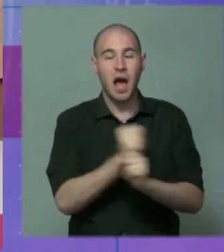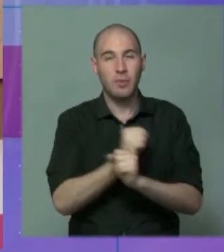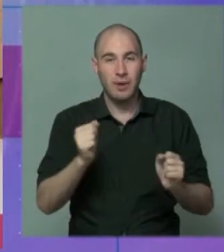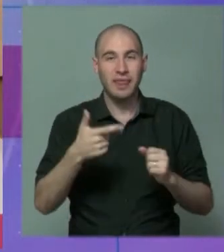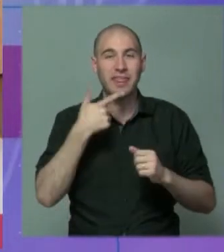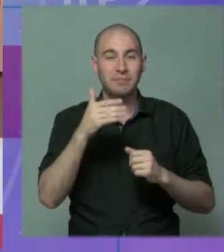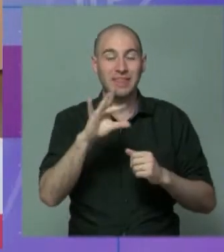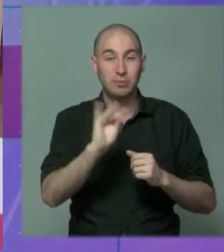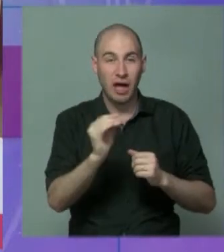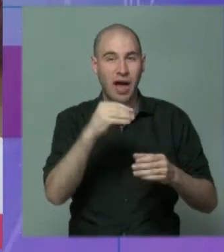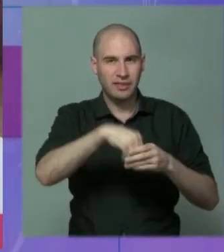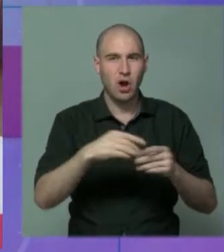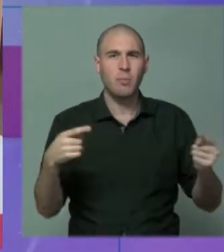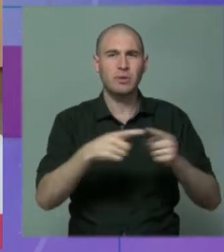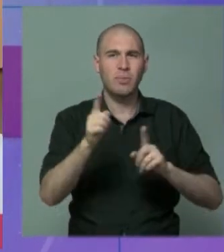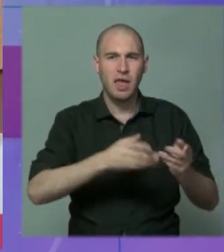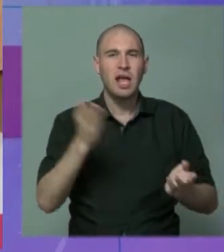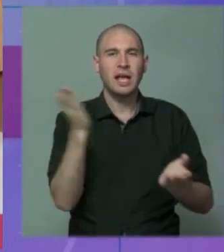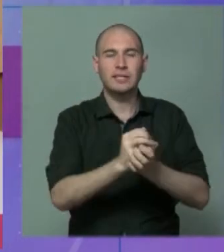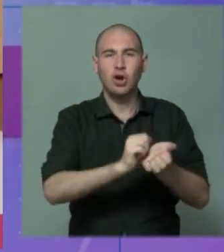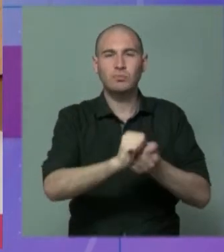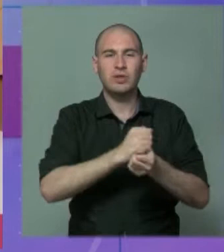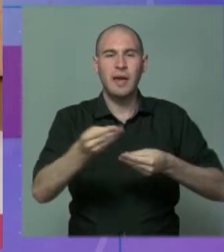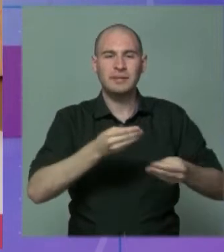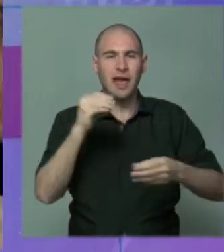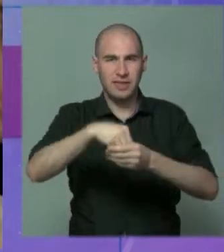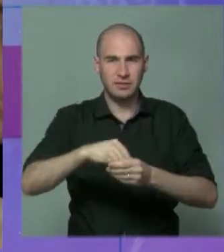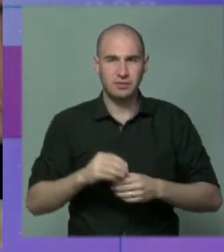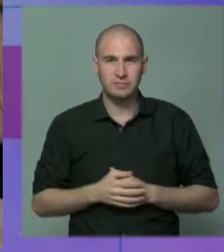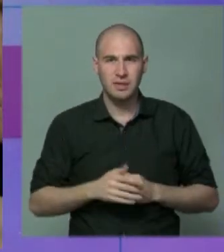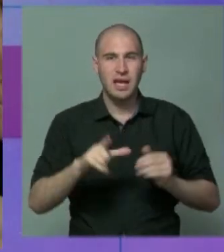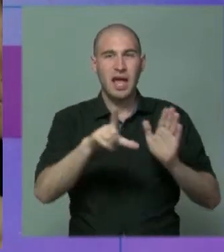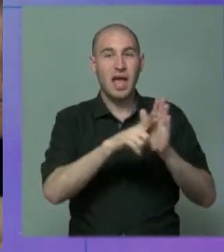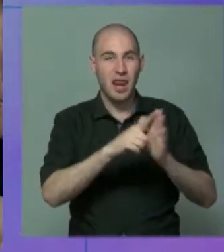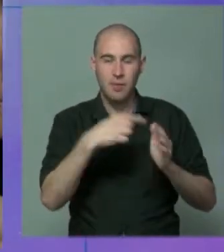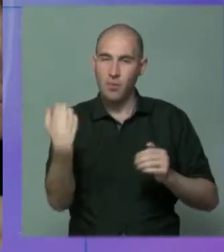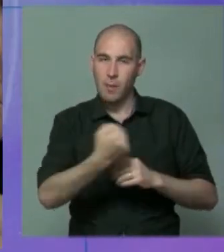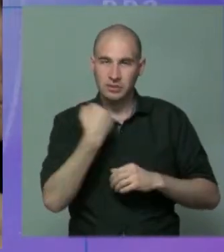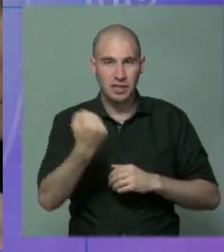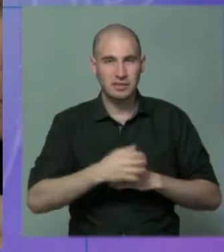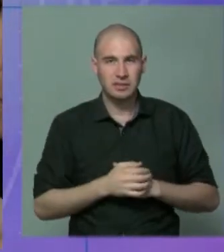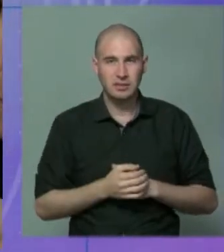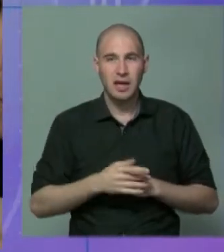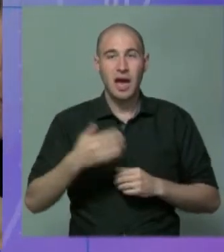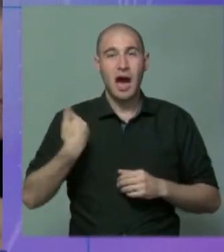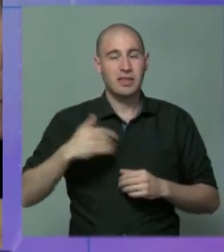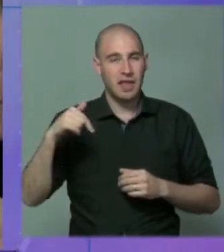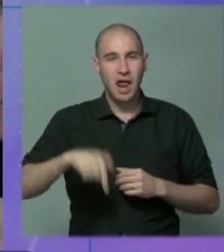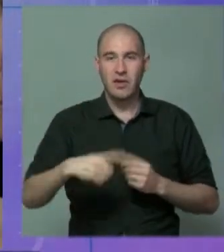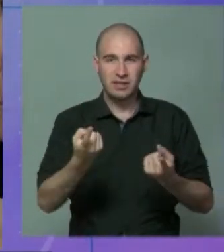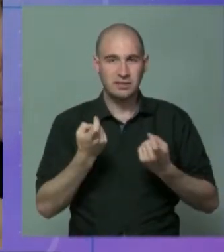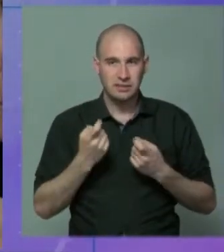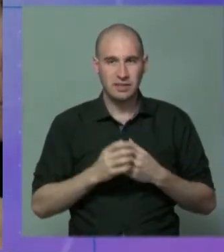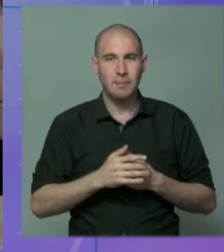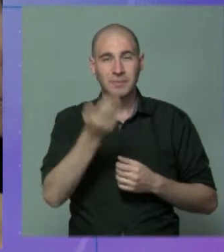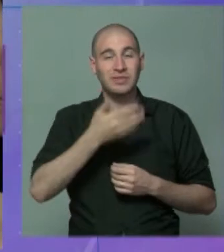en la Cámara de Diputados. El objetivo, castigar la corrupción de las empresas. Es una ley muy importante que la Argentina necesita,